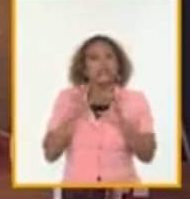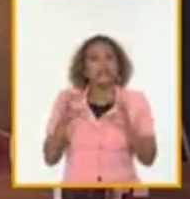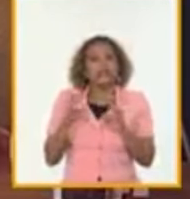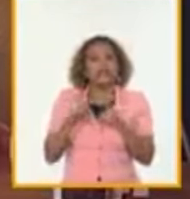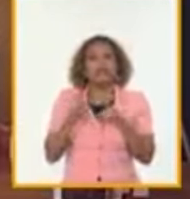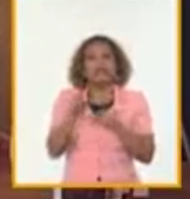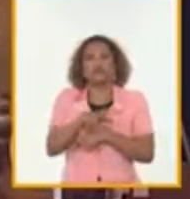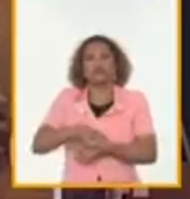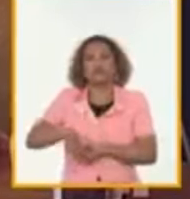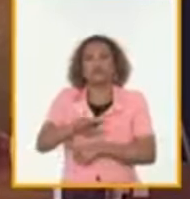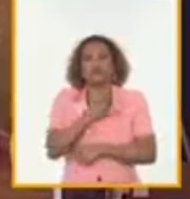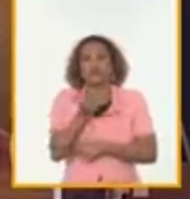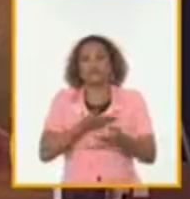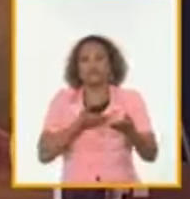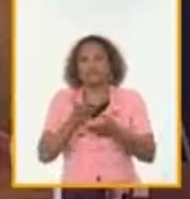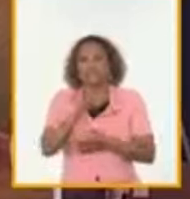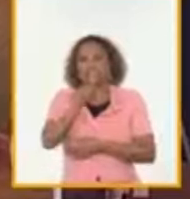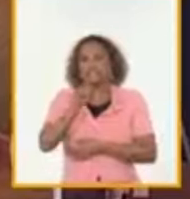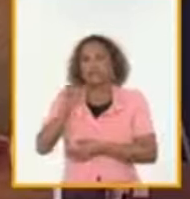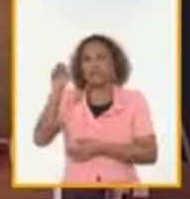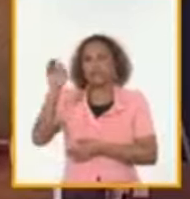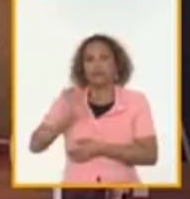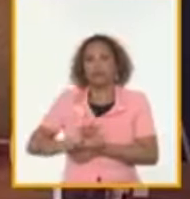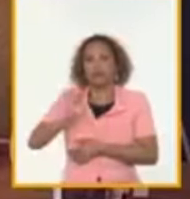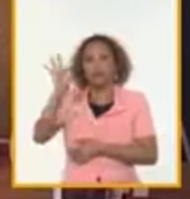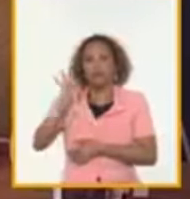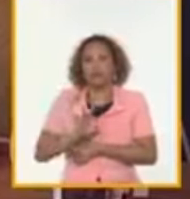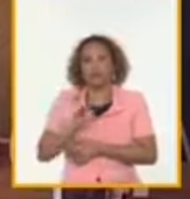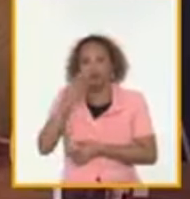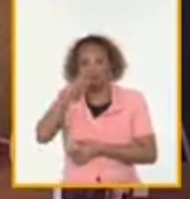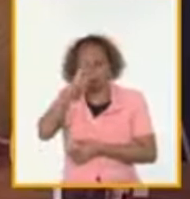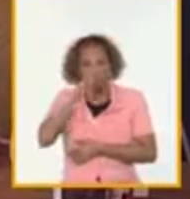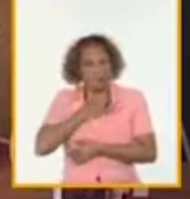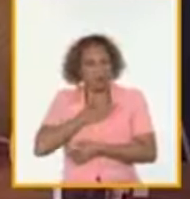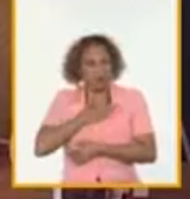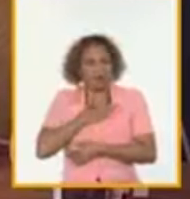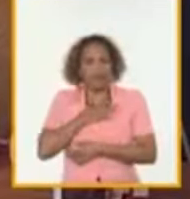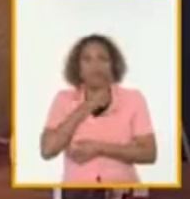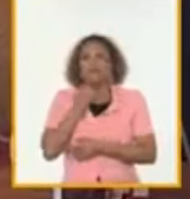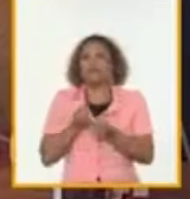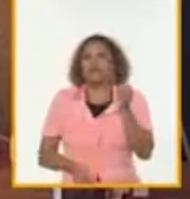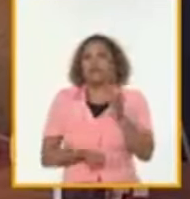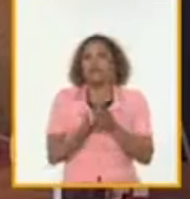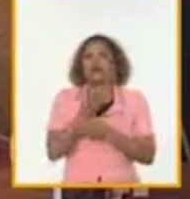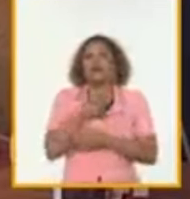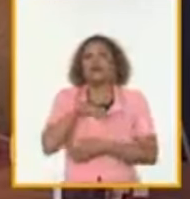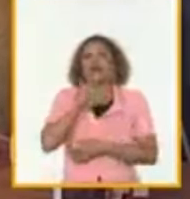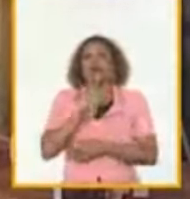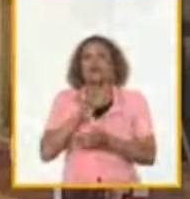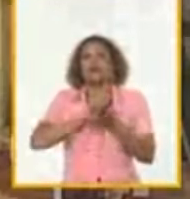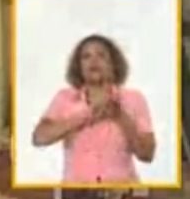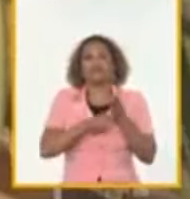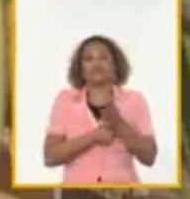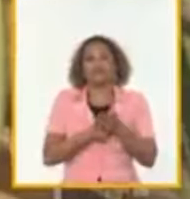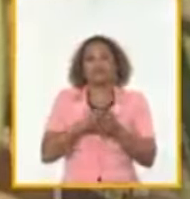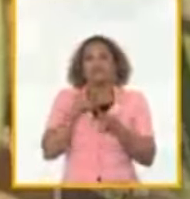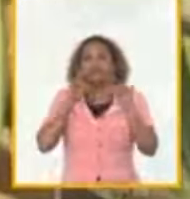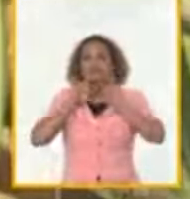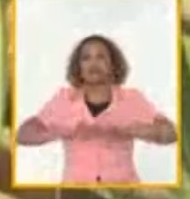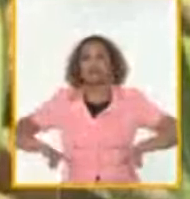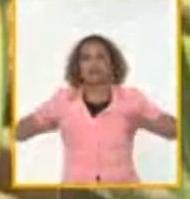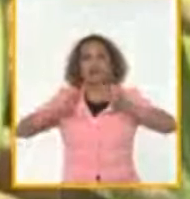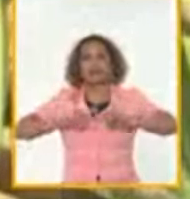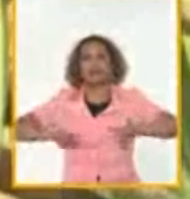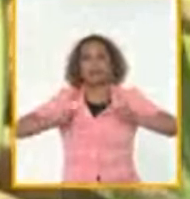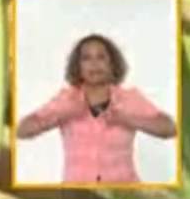sociedad mercantil 100% cubano fue constituida en la cuarta convención científica de la universidad en